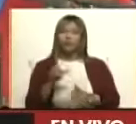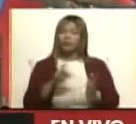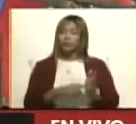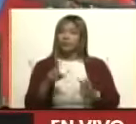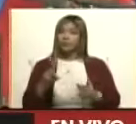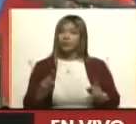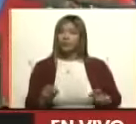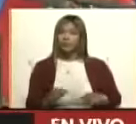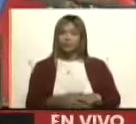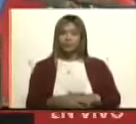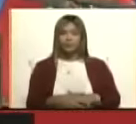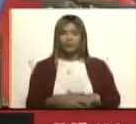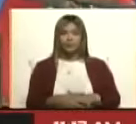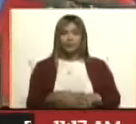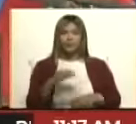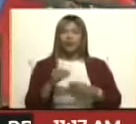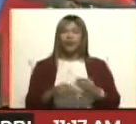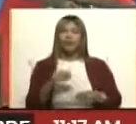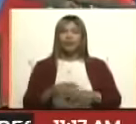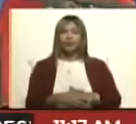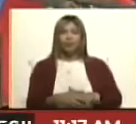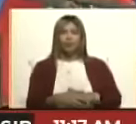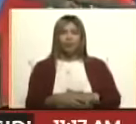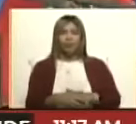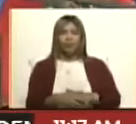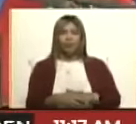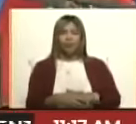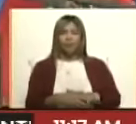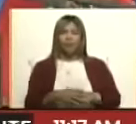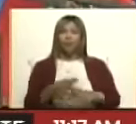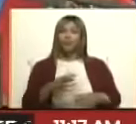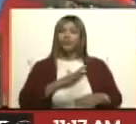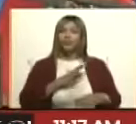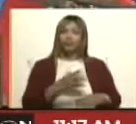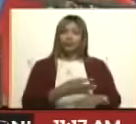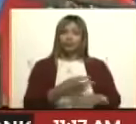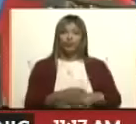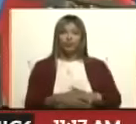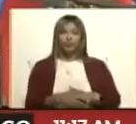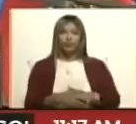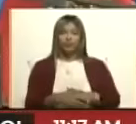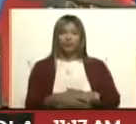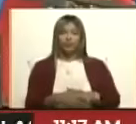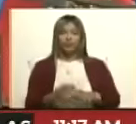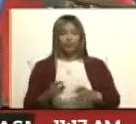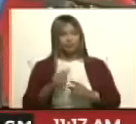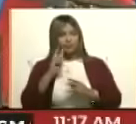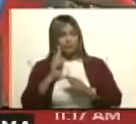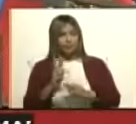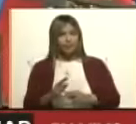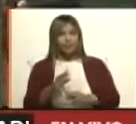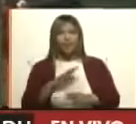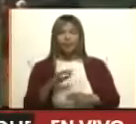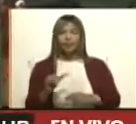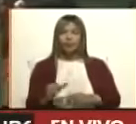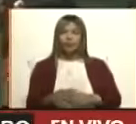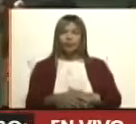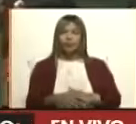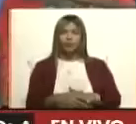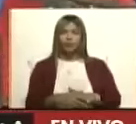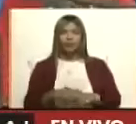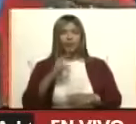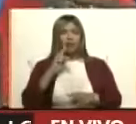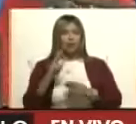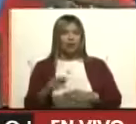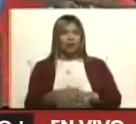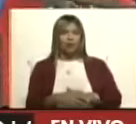también hace fuerza a lo que es el respeto a la soberanía, el respeto a